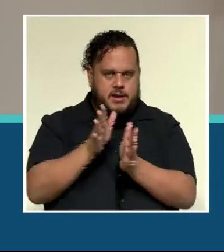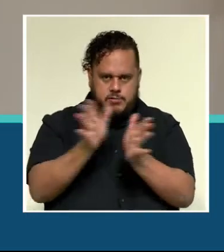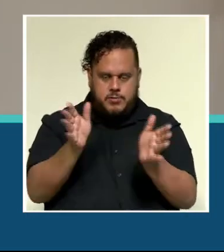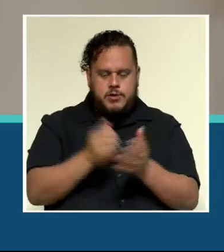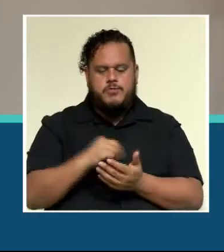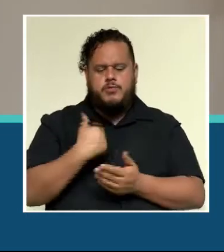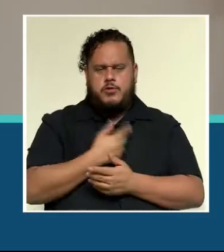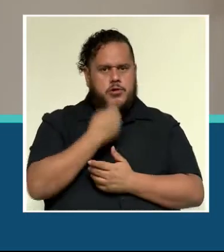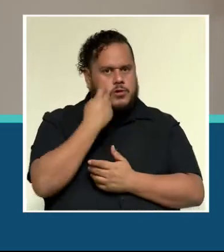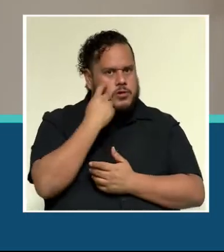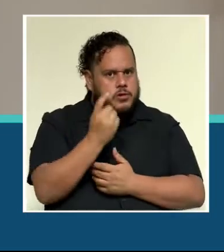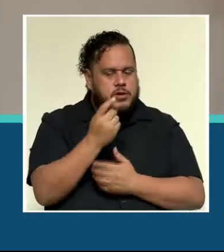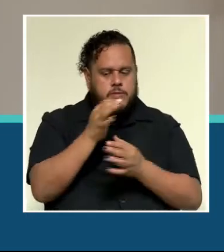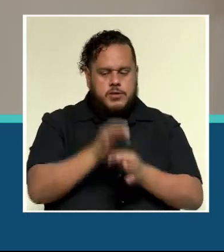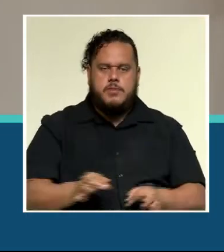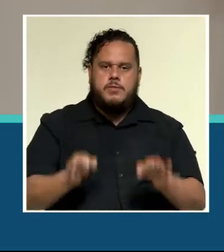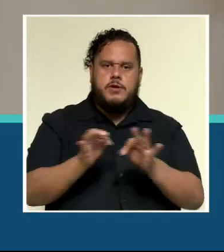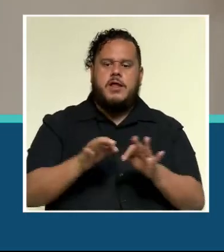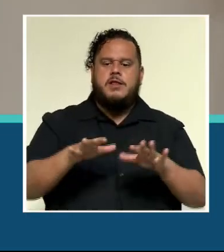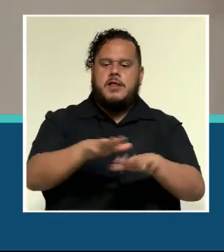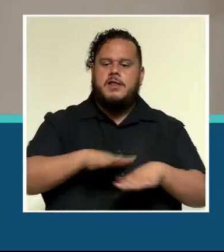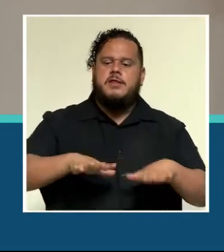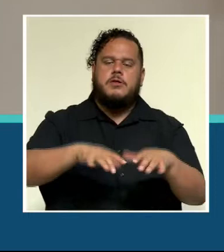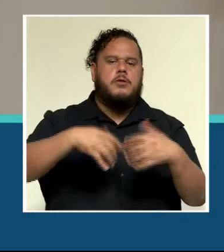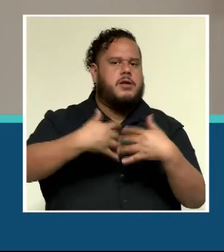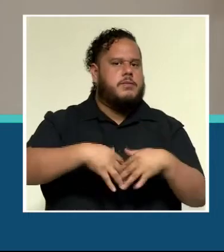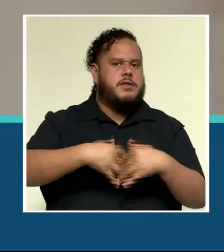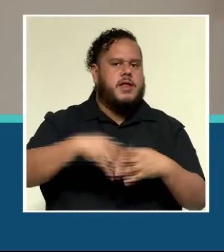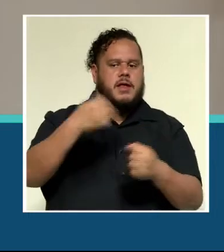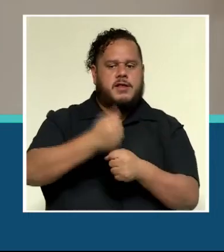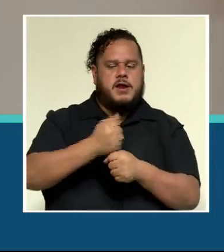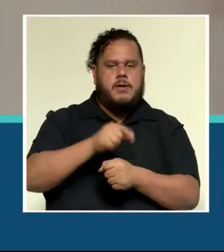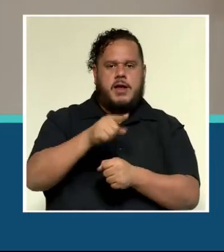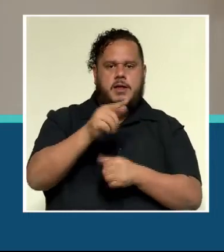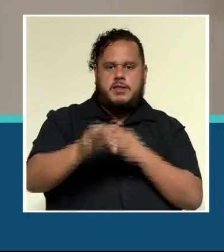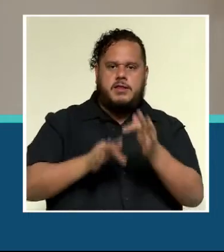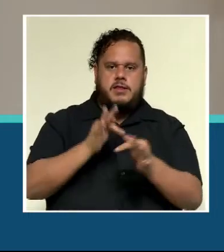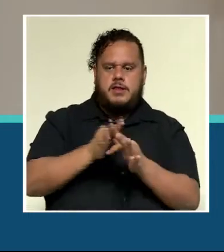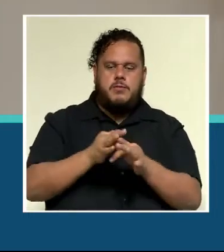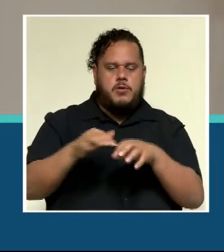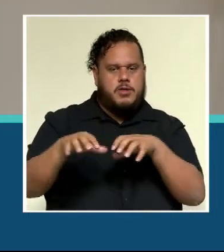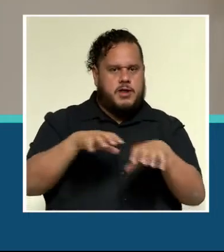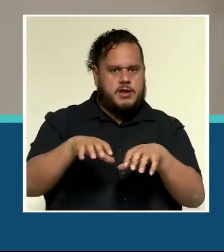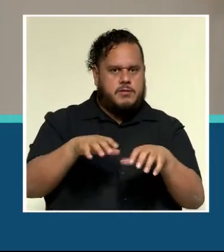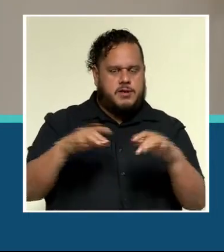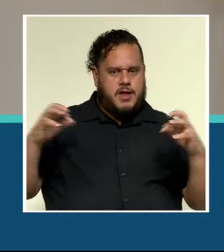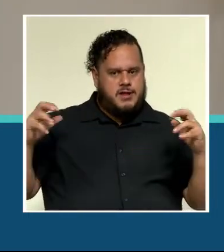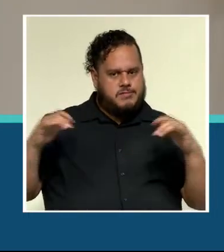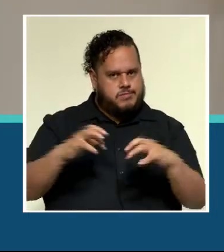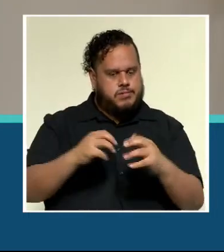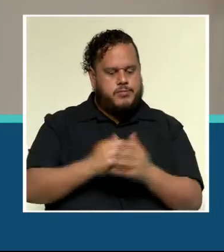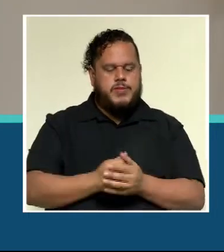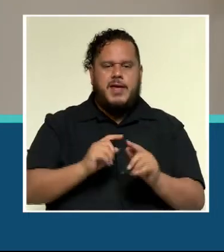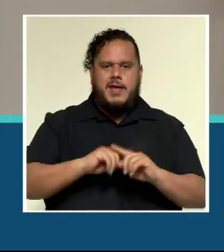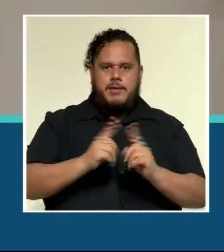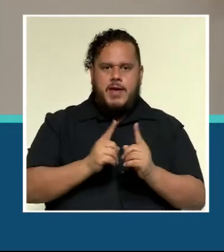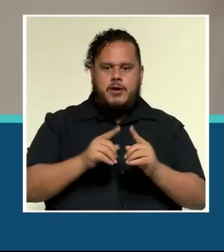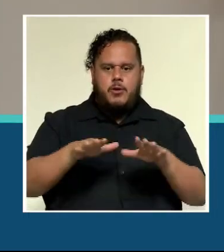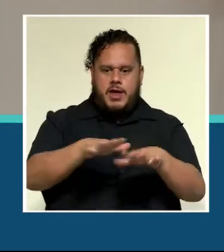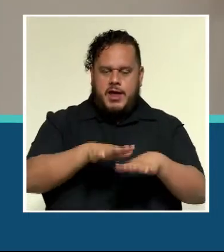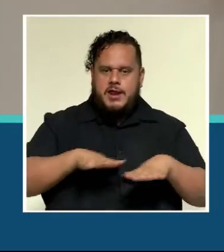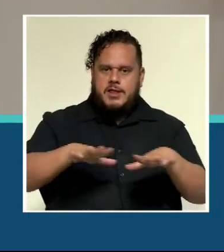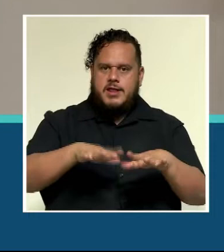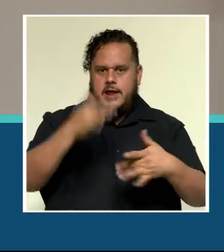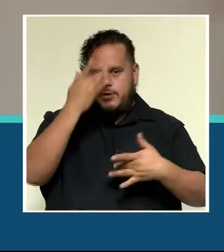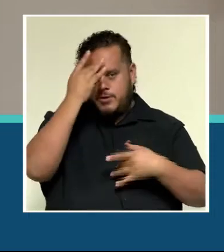la importancia del sector empresarial que trabaja en este tipo de eventos masivos. No obstante, el escenario epidemiológico